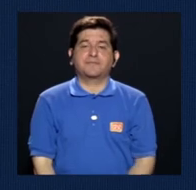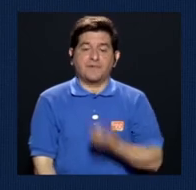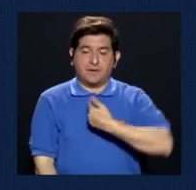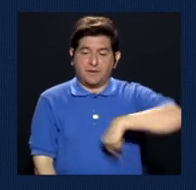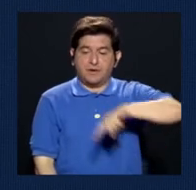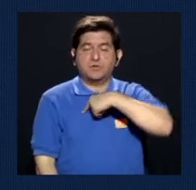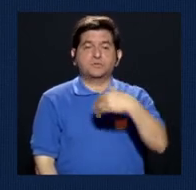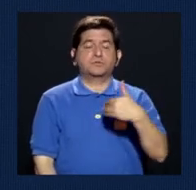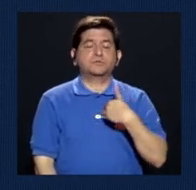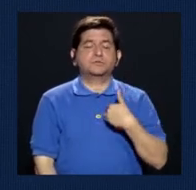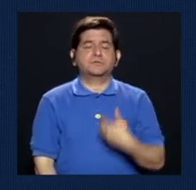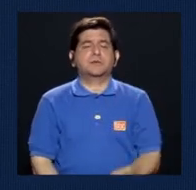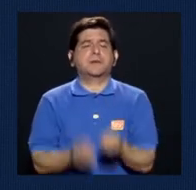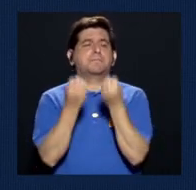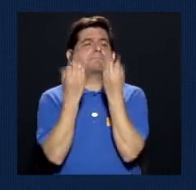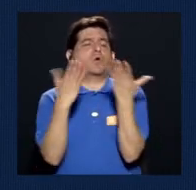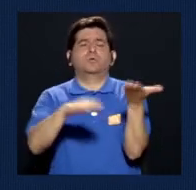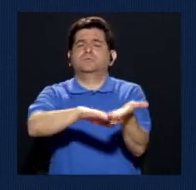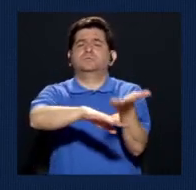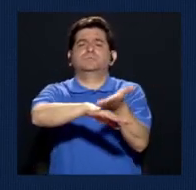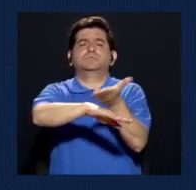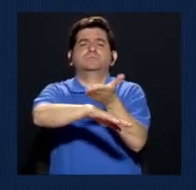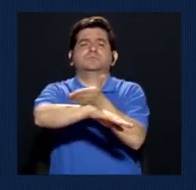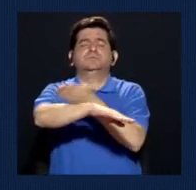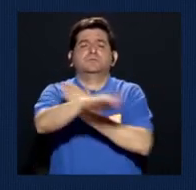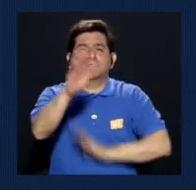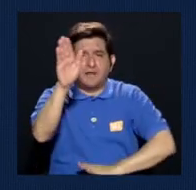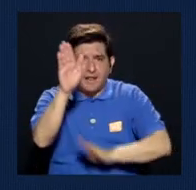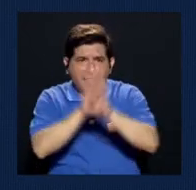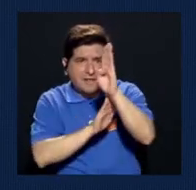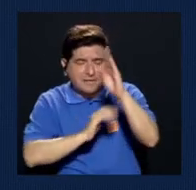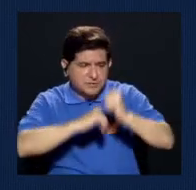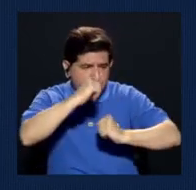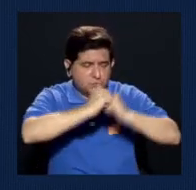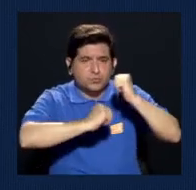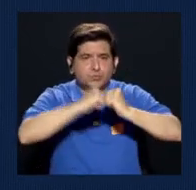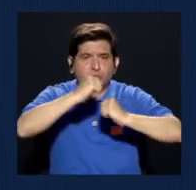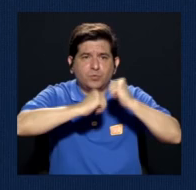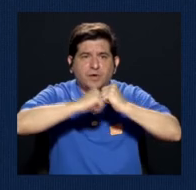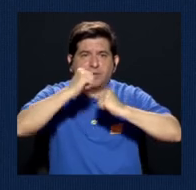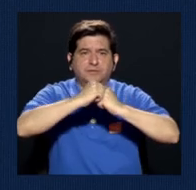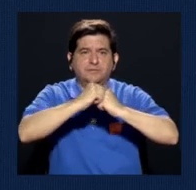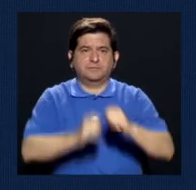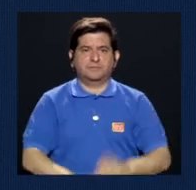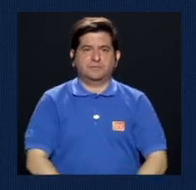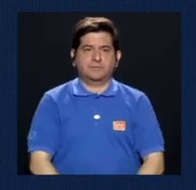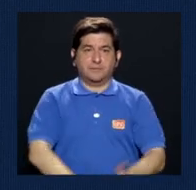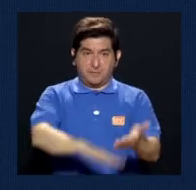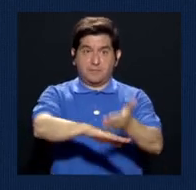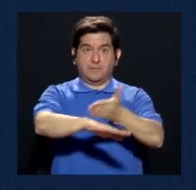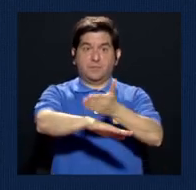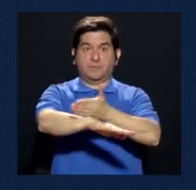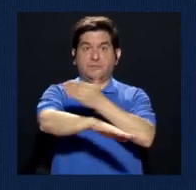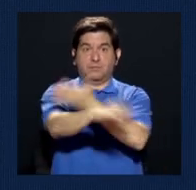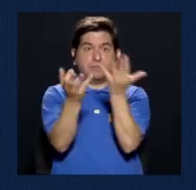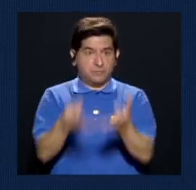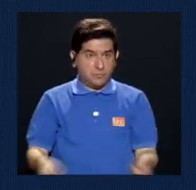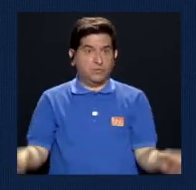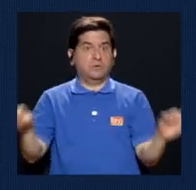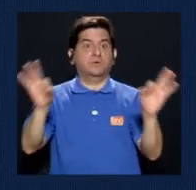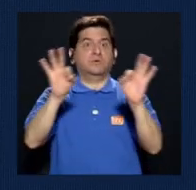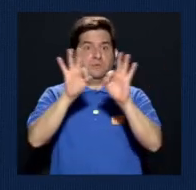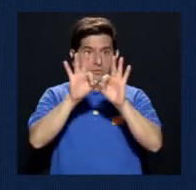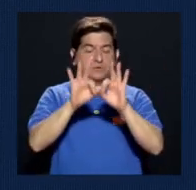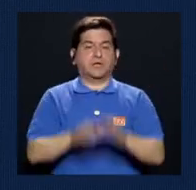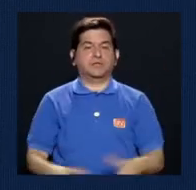tenemos múltiples avances en el desarrollo de infraestructura, mejoras